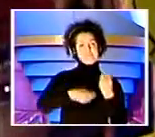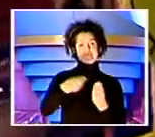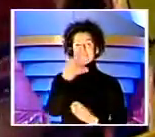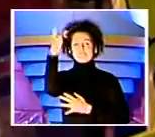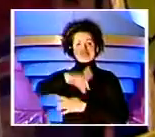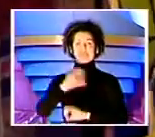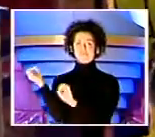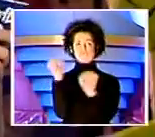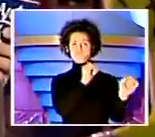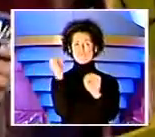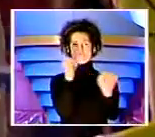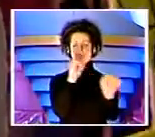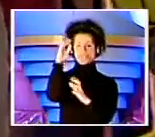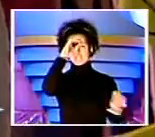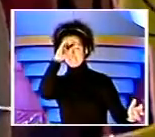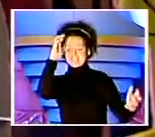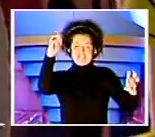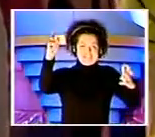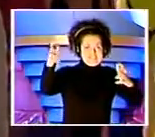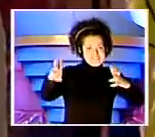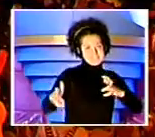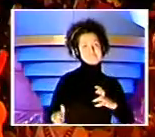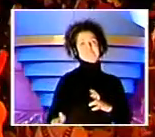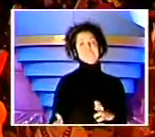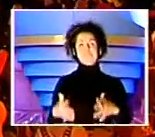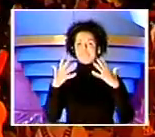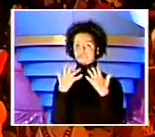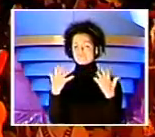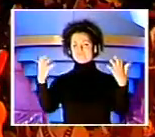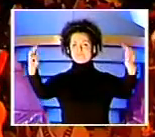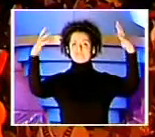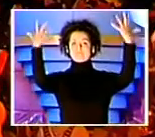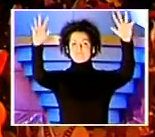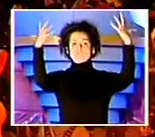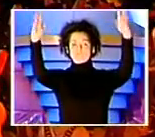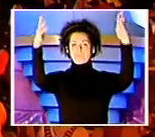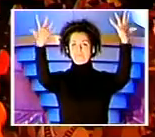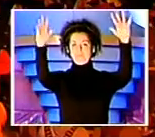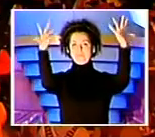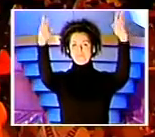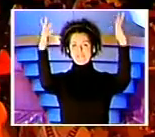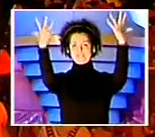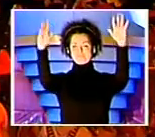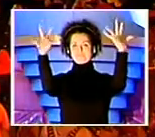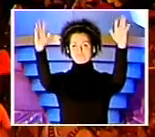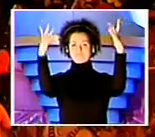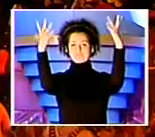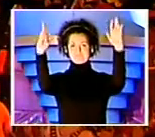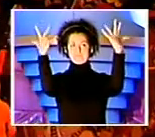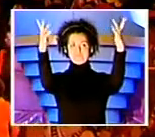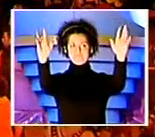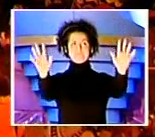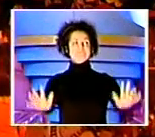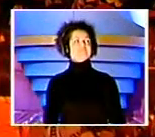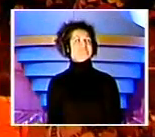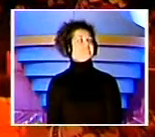murga Crazy Trota. Ahí lo acaban de escuchar. Daniel Calero acaba de presentar la